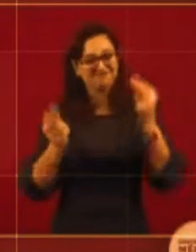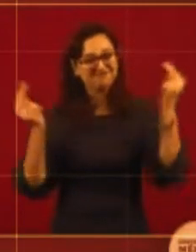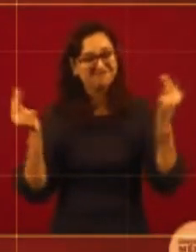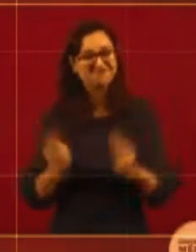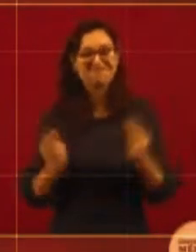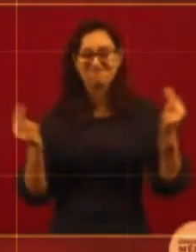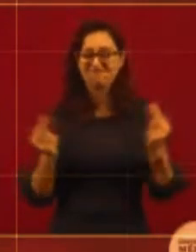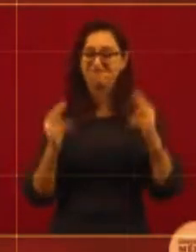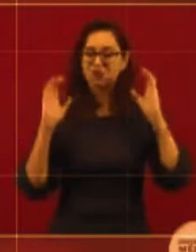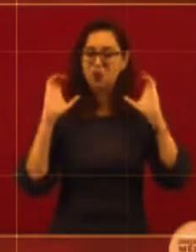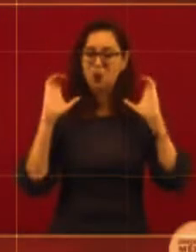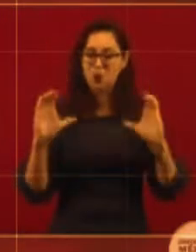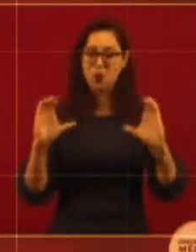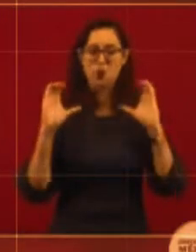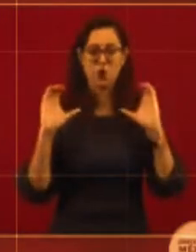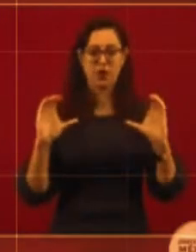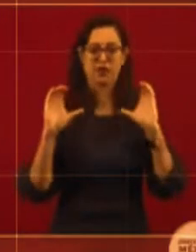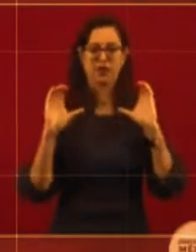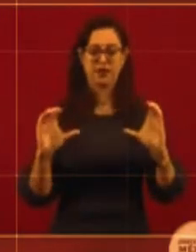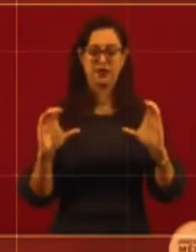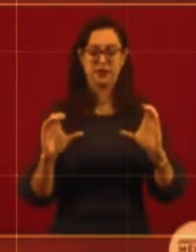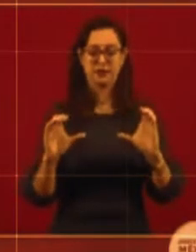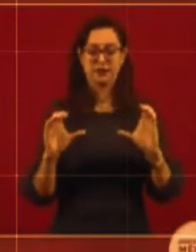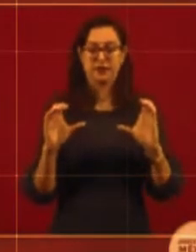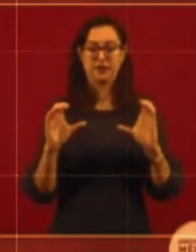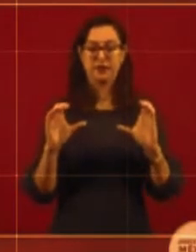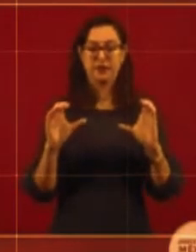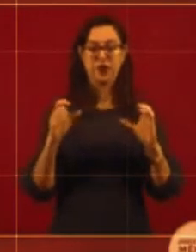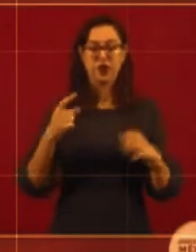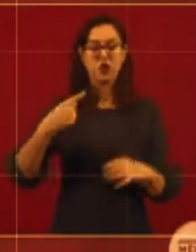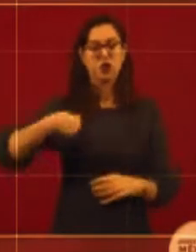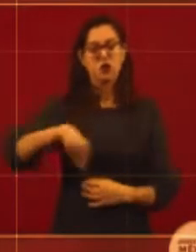lo que debemos de pensar